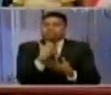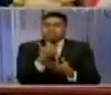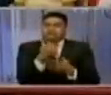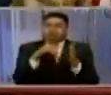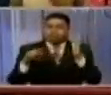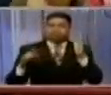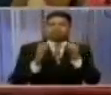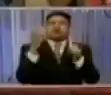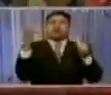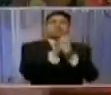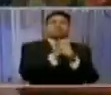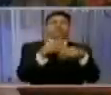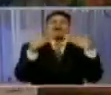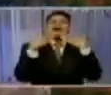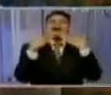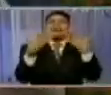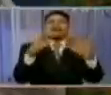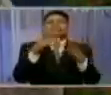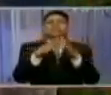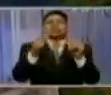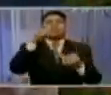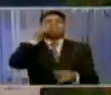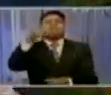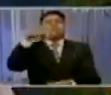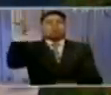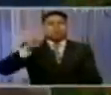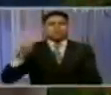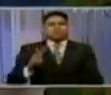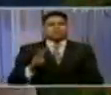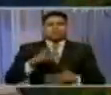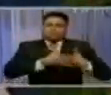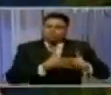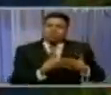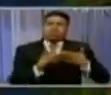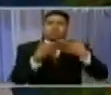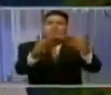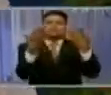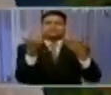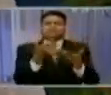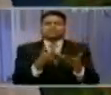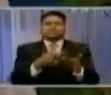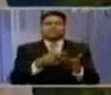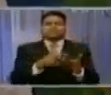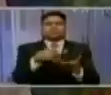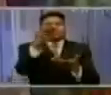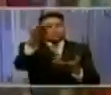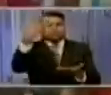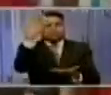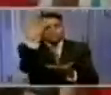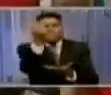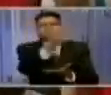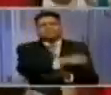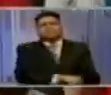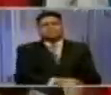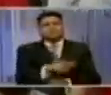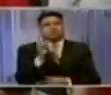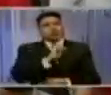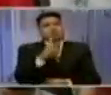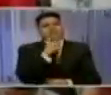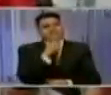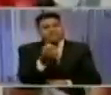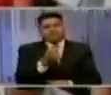agradecerle a todo el pueblo de Venezuela por su colaboración, su comprensión. No es fácil.